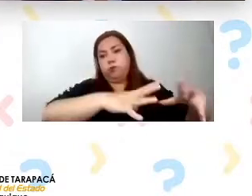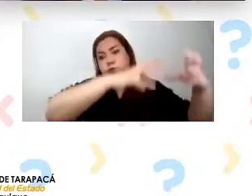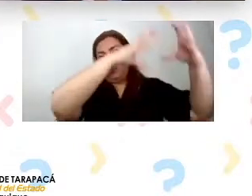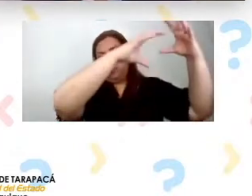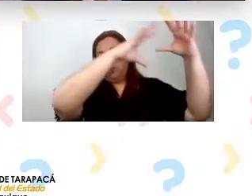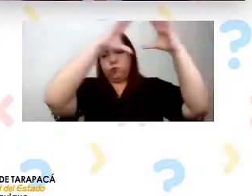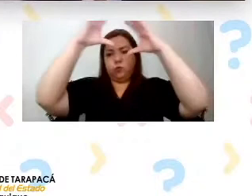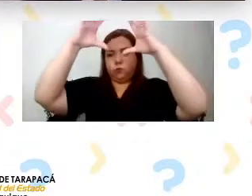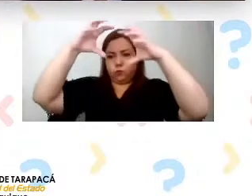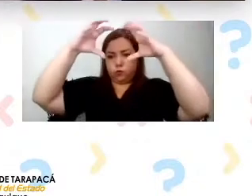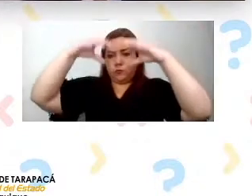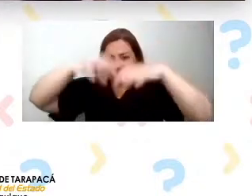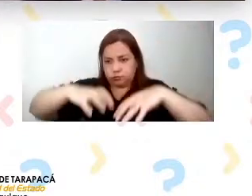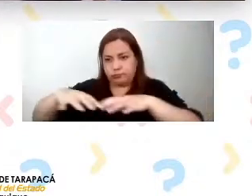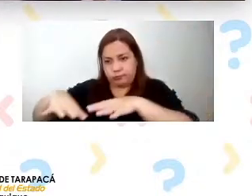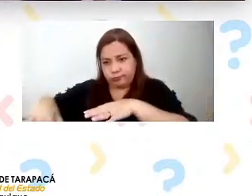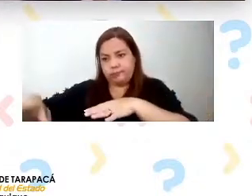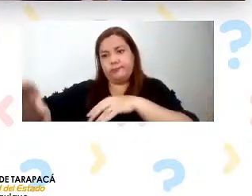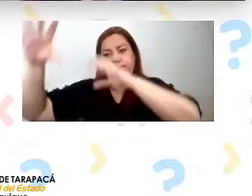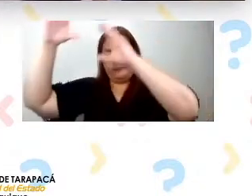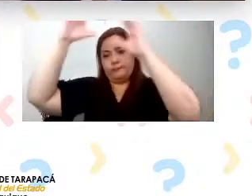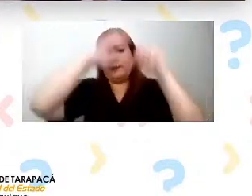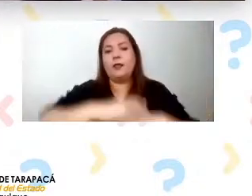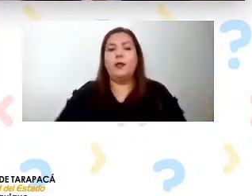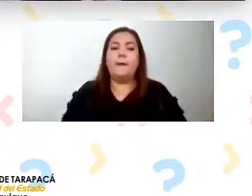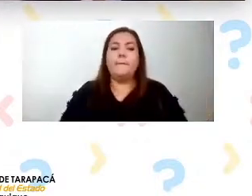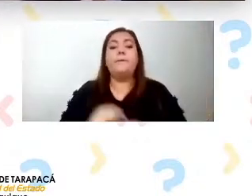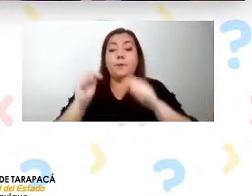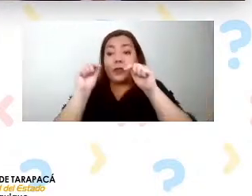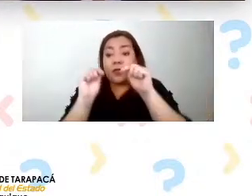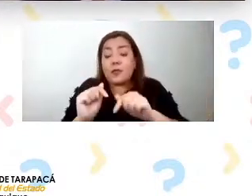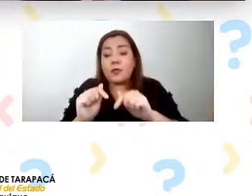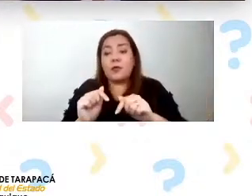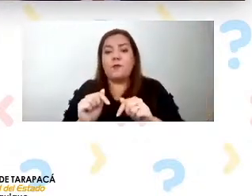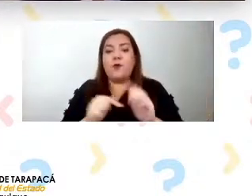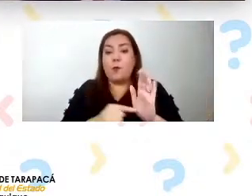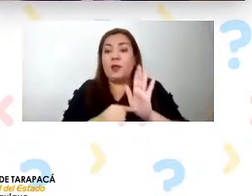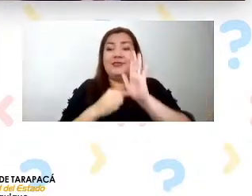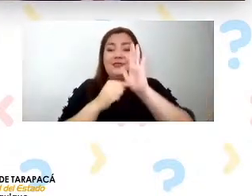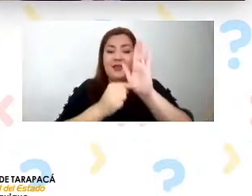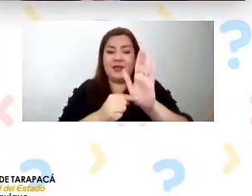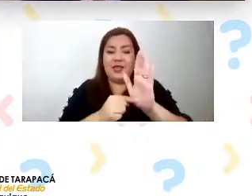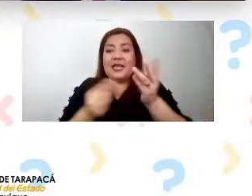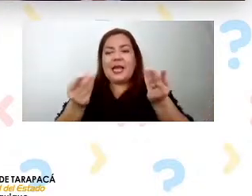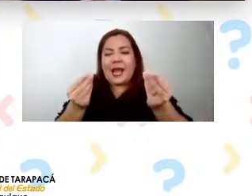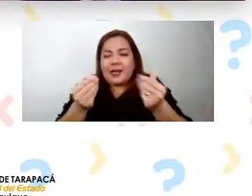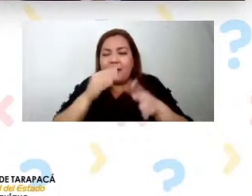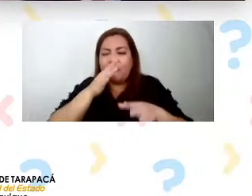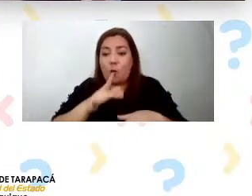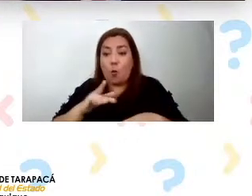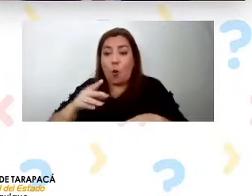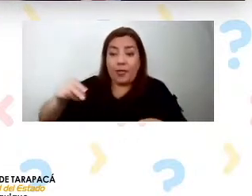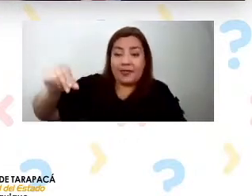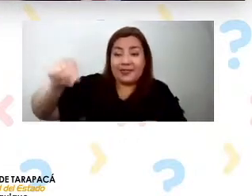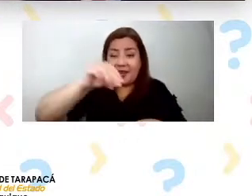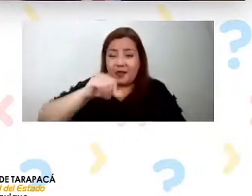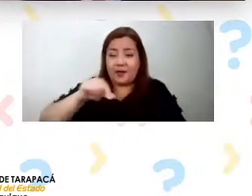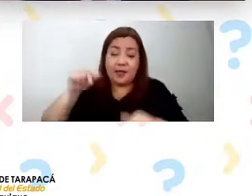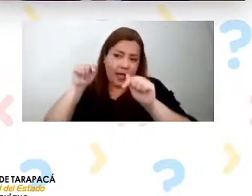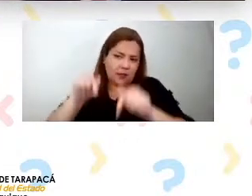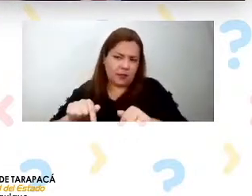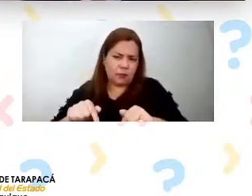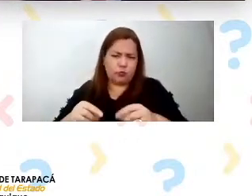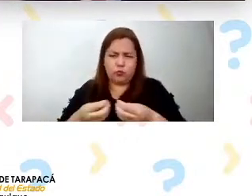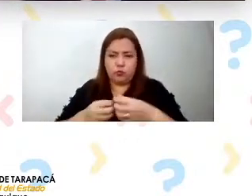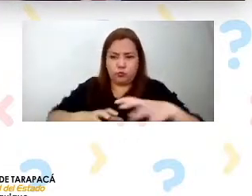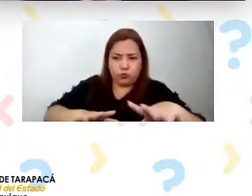ejemplo, vamos a mostrar calidades de agua de salares. Los salares son muy dinámicos. Las